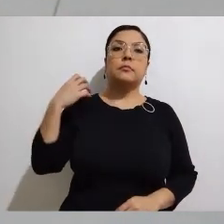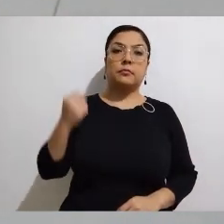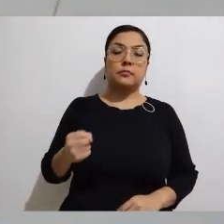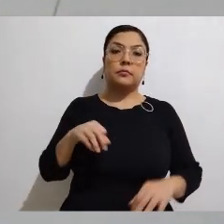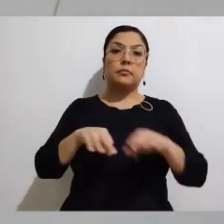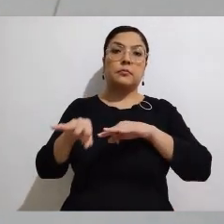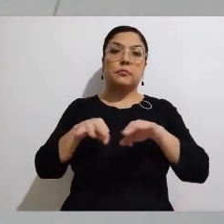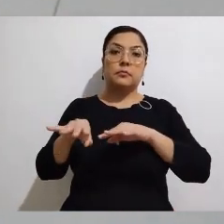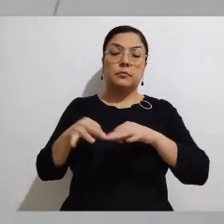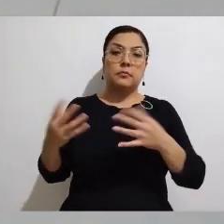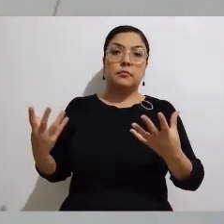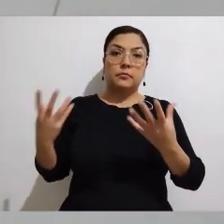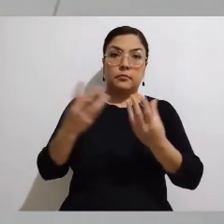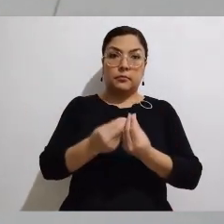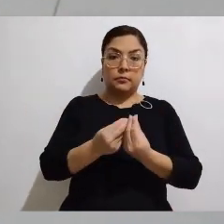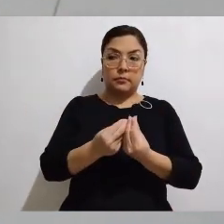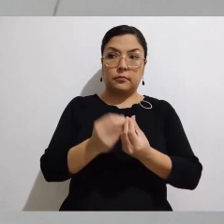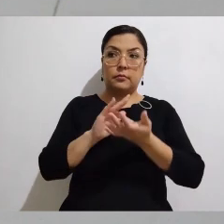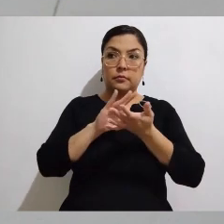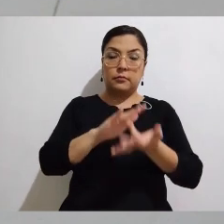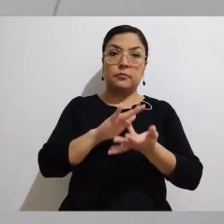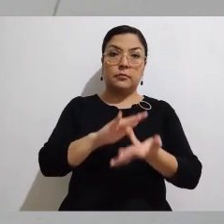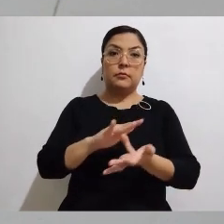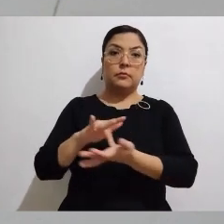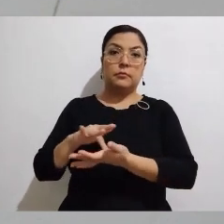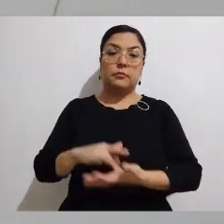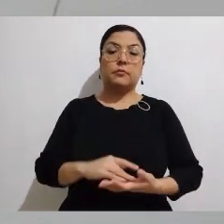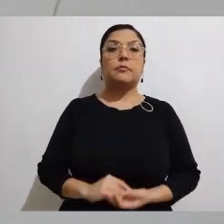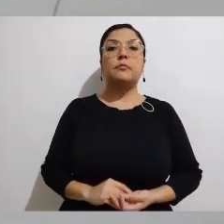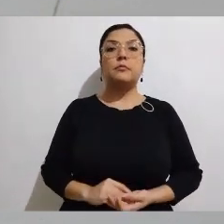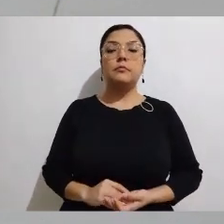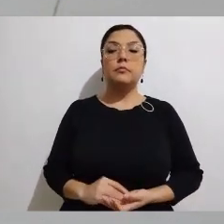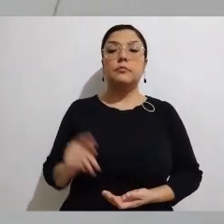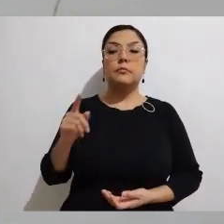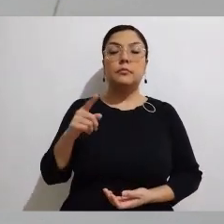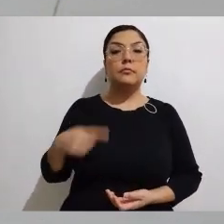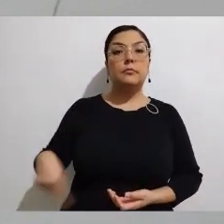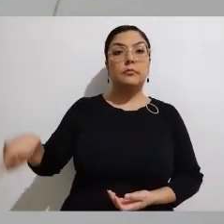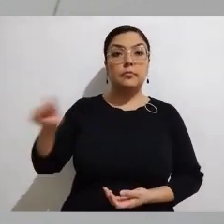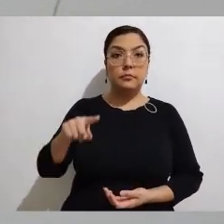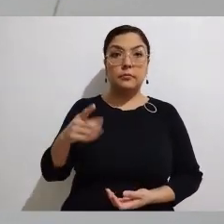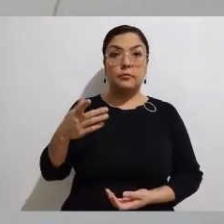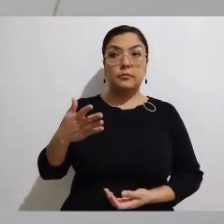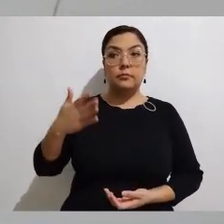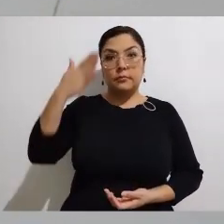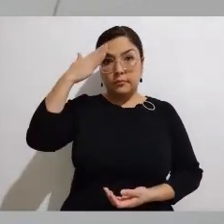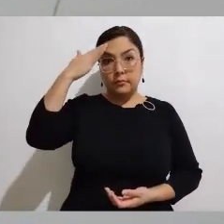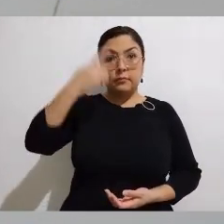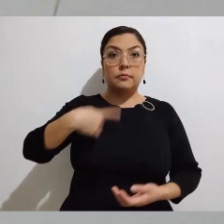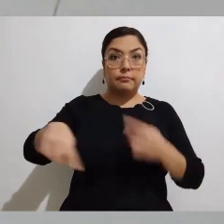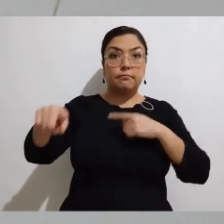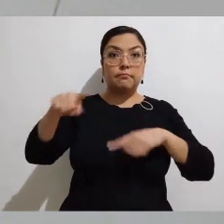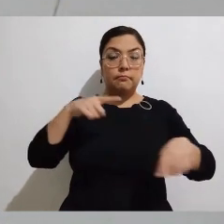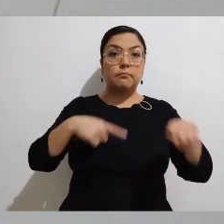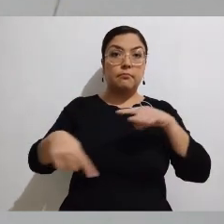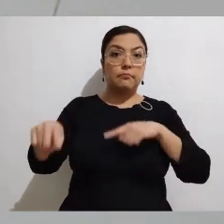contrario, asume la postura de órgano superior de dirección, y al final de cuentas estas direcciones ejecutivas, estas unidades